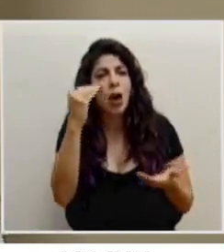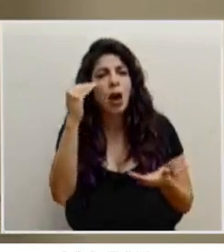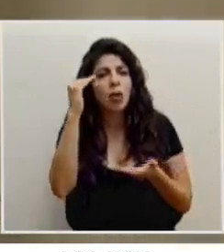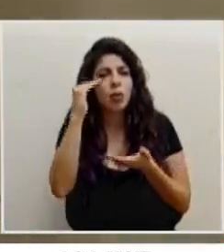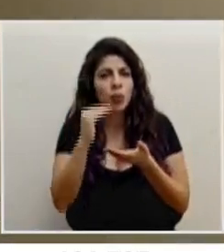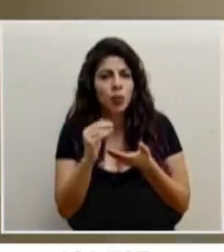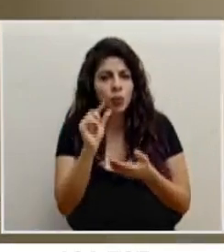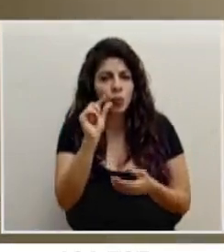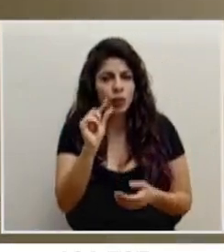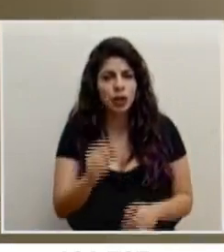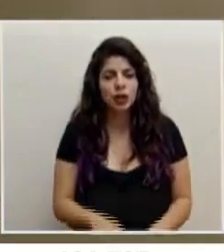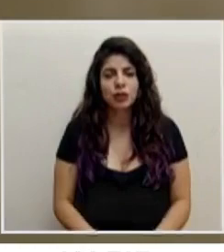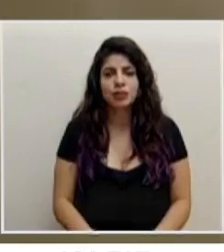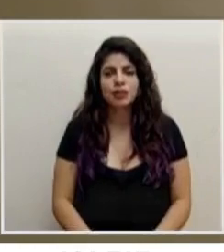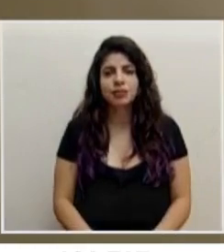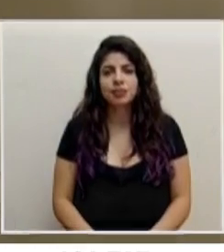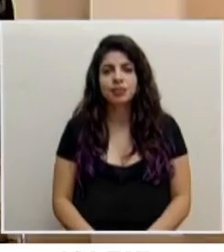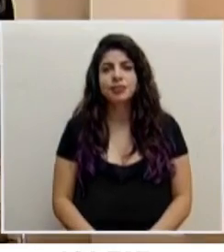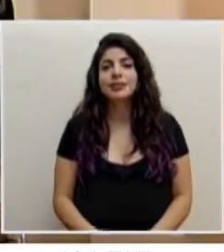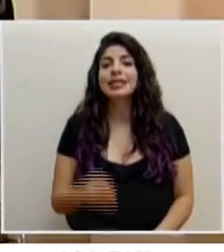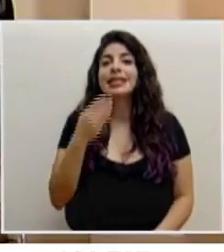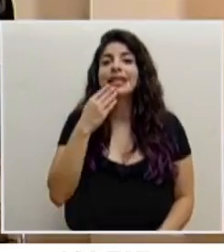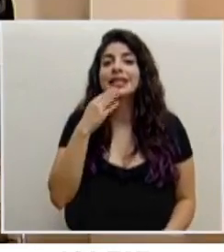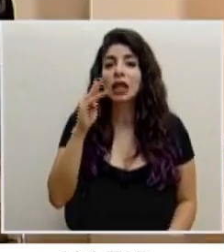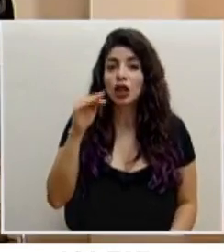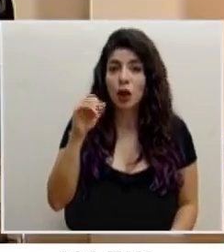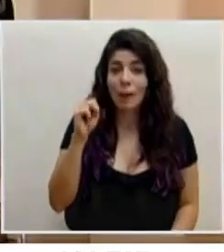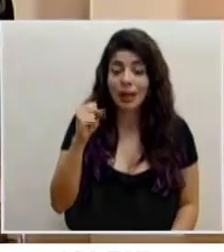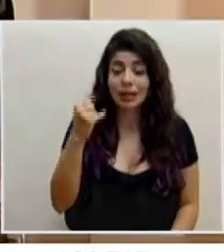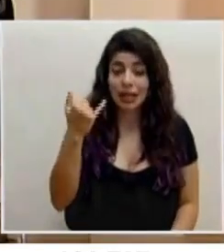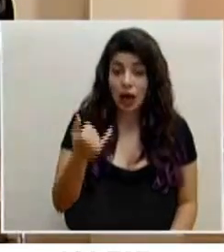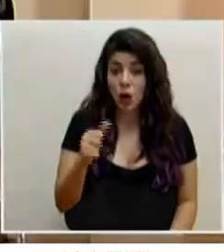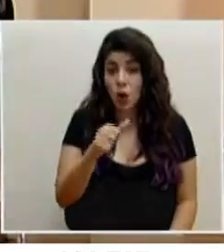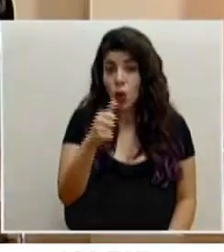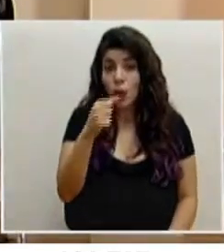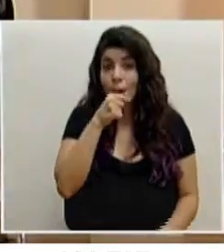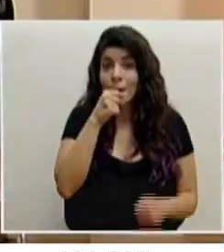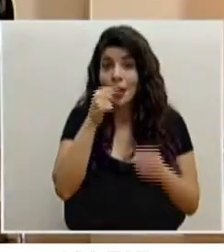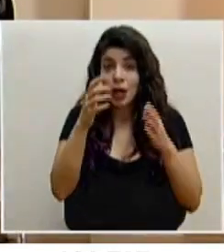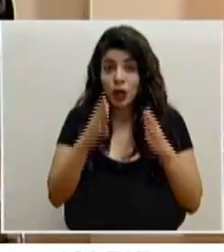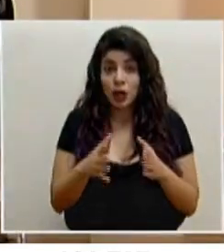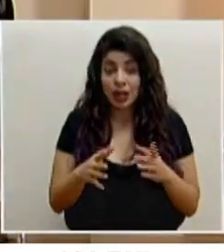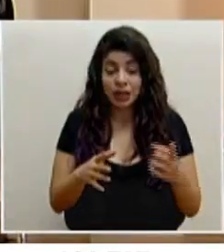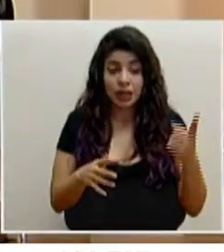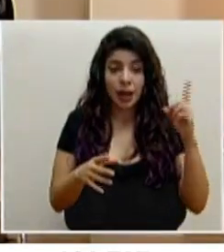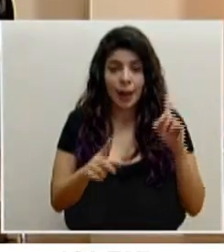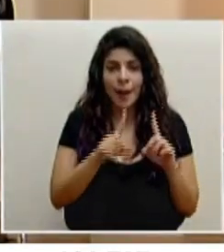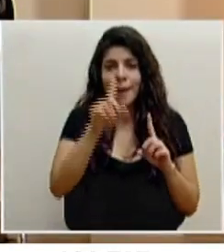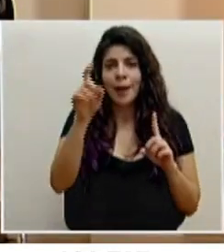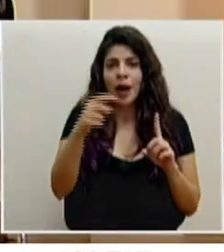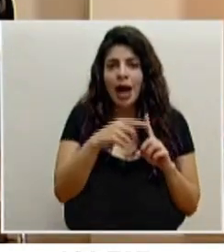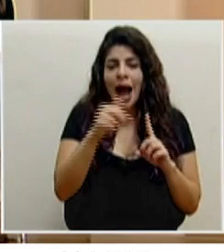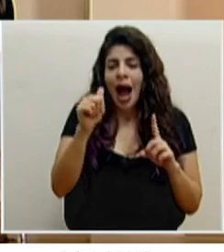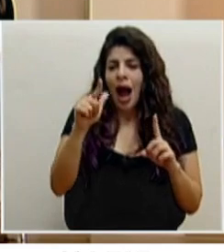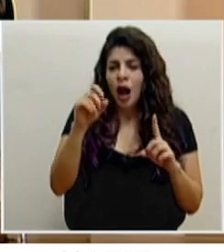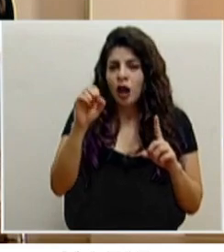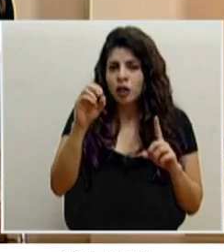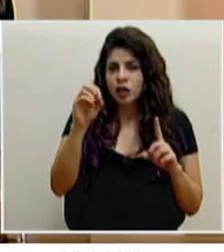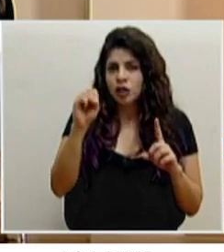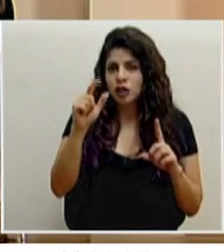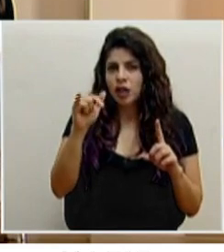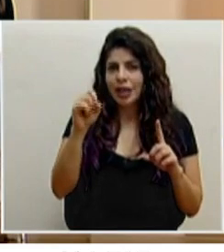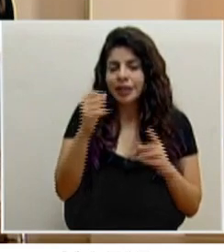Muchas gracias. Muchas gracias a Tomás. El siguiente colega en realizar sus consultas es Alonso Solís